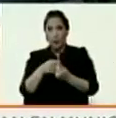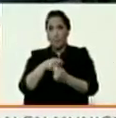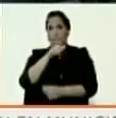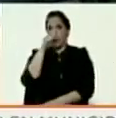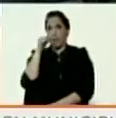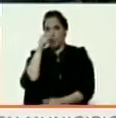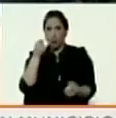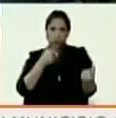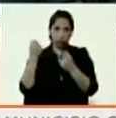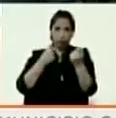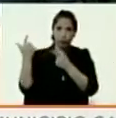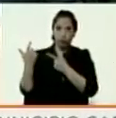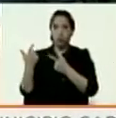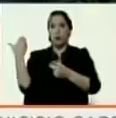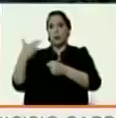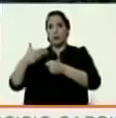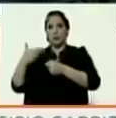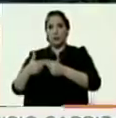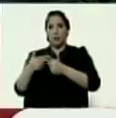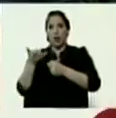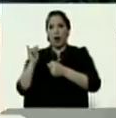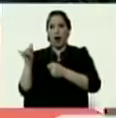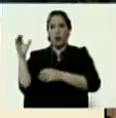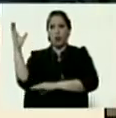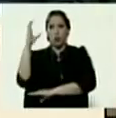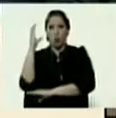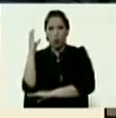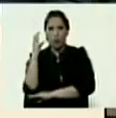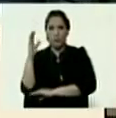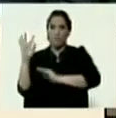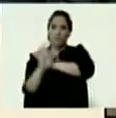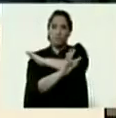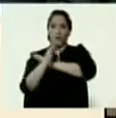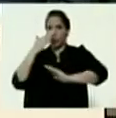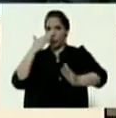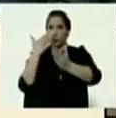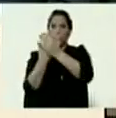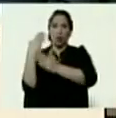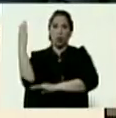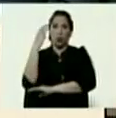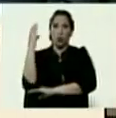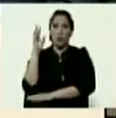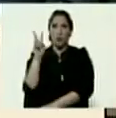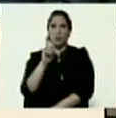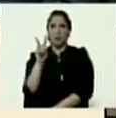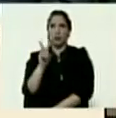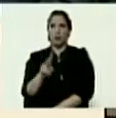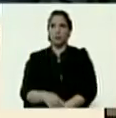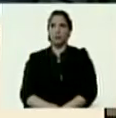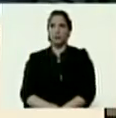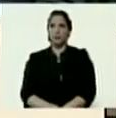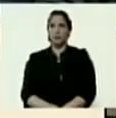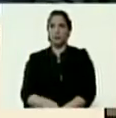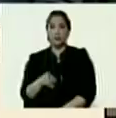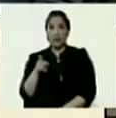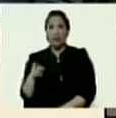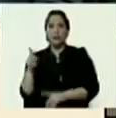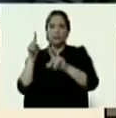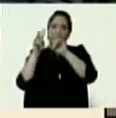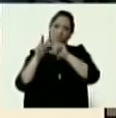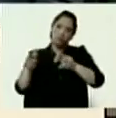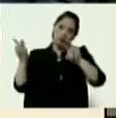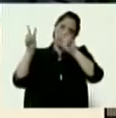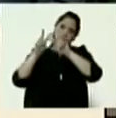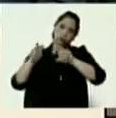contrabando de gasolina que opera en Colombia y en la frontera de Colombia con Venezuela. Esas pesquisas,